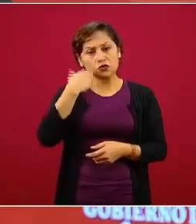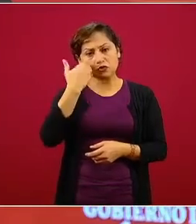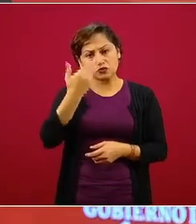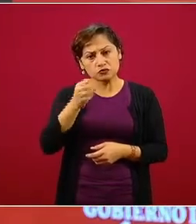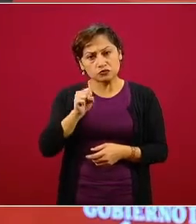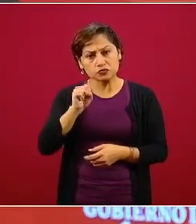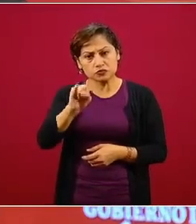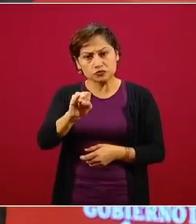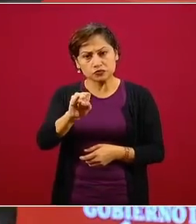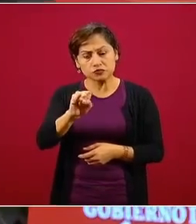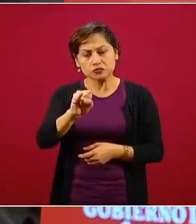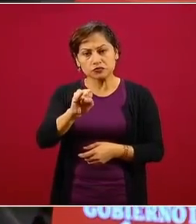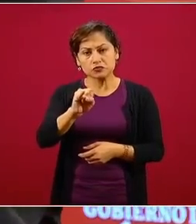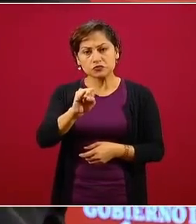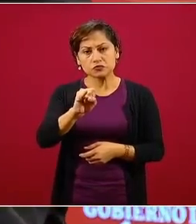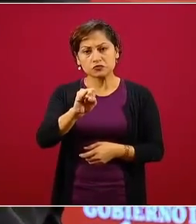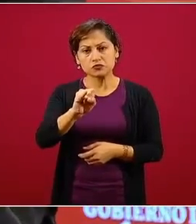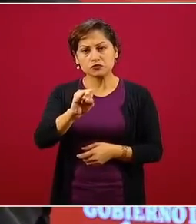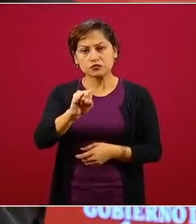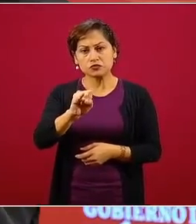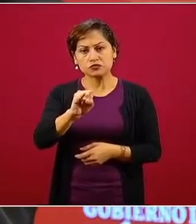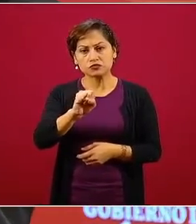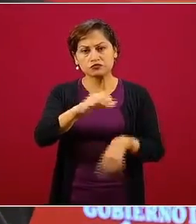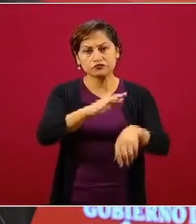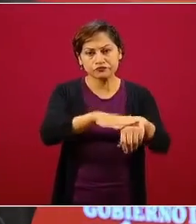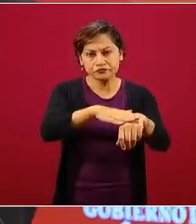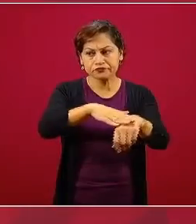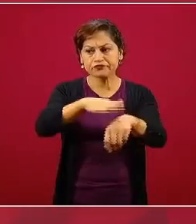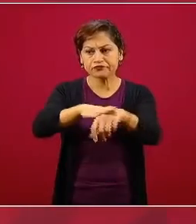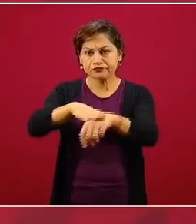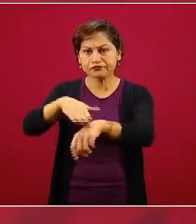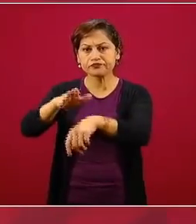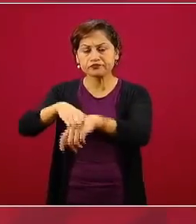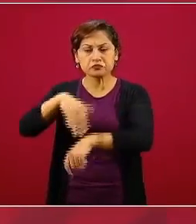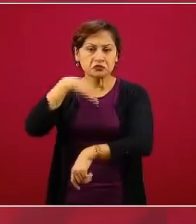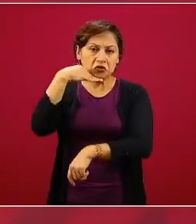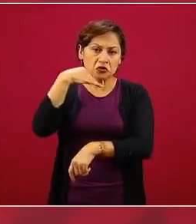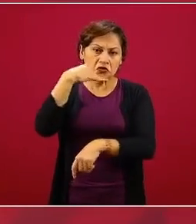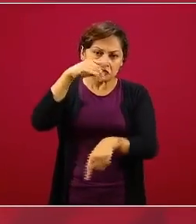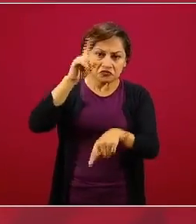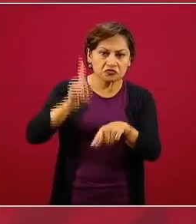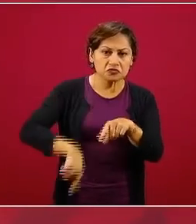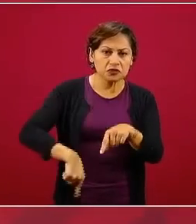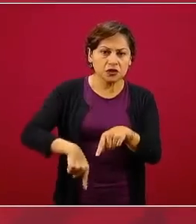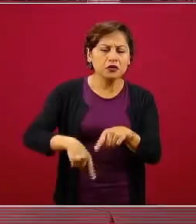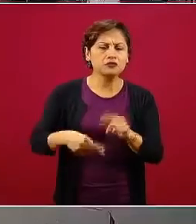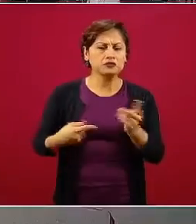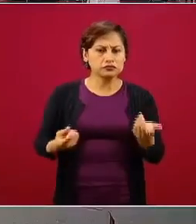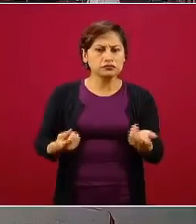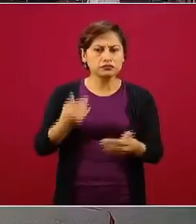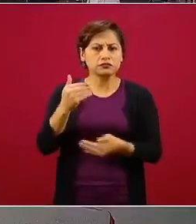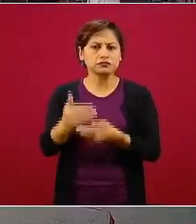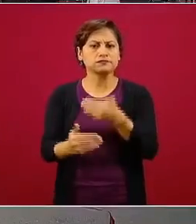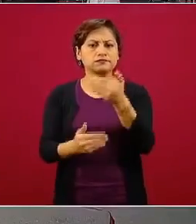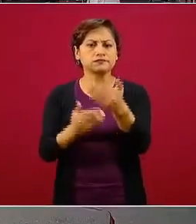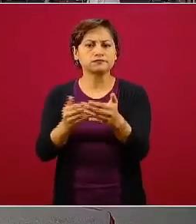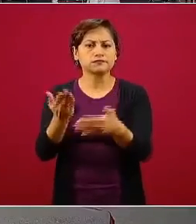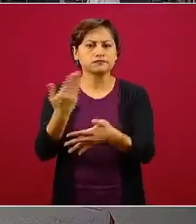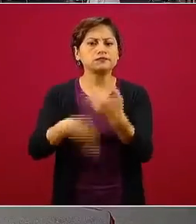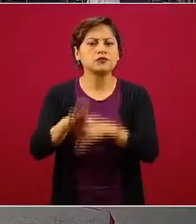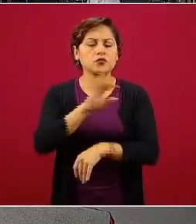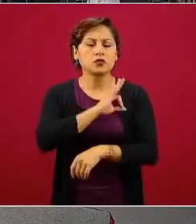de que se termine con la corrupción, se avanza. Quiero comentarle la